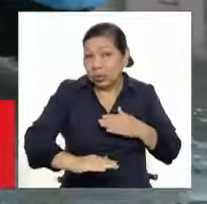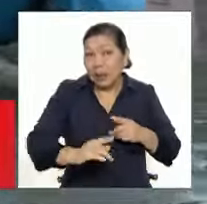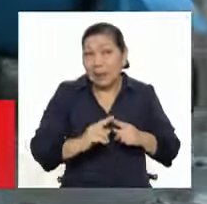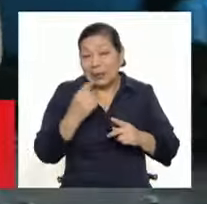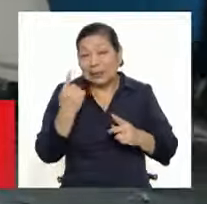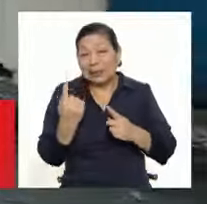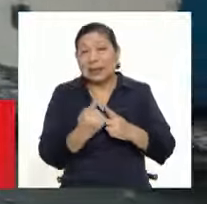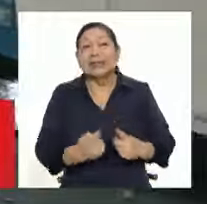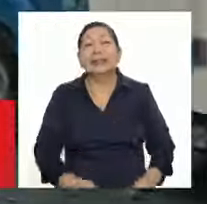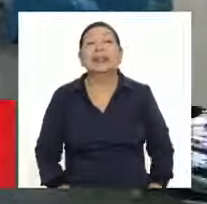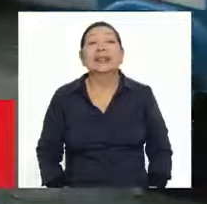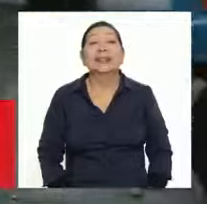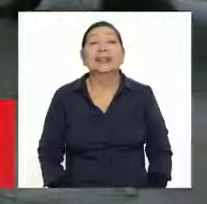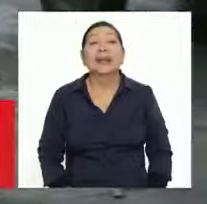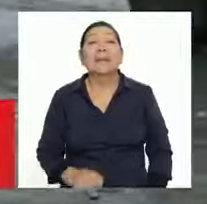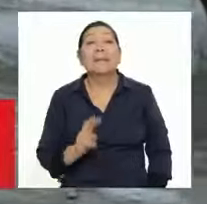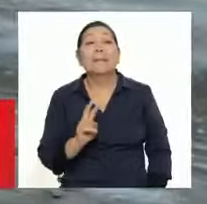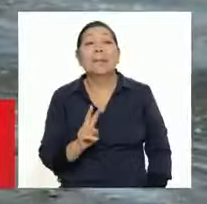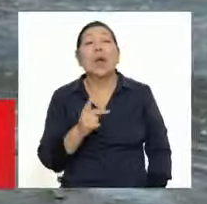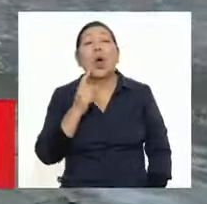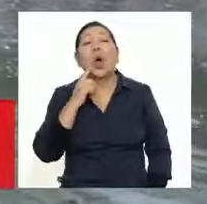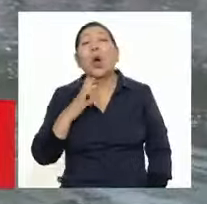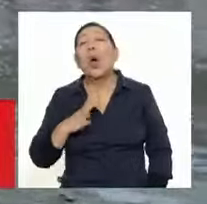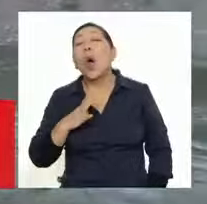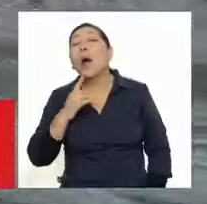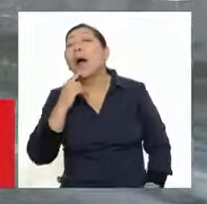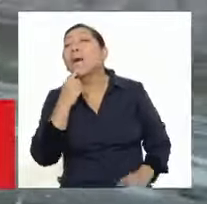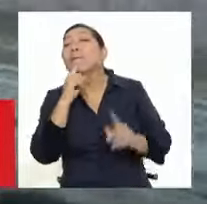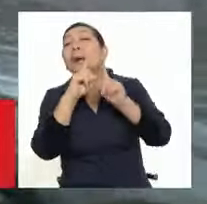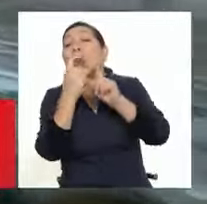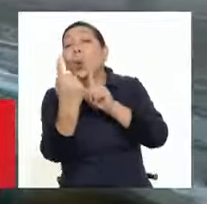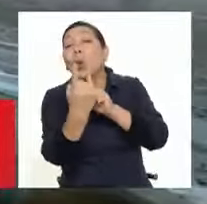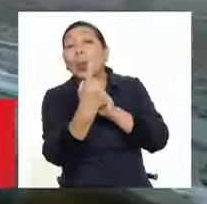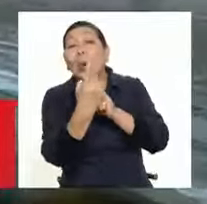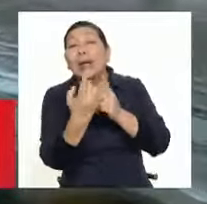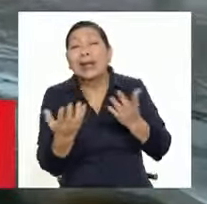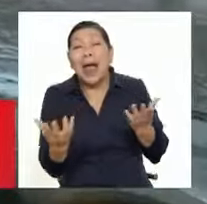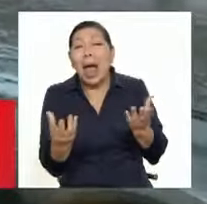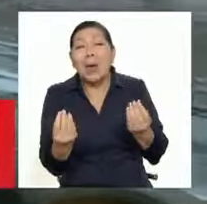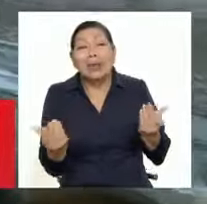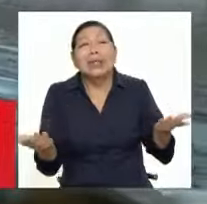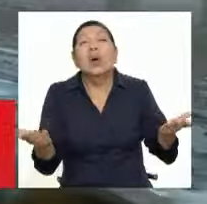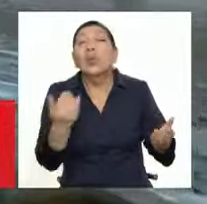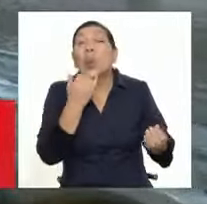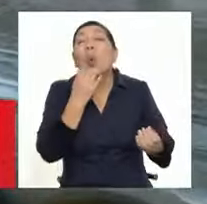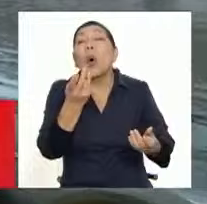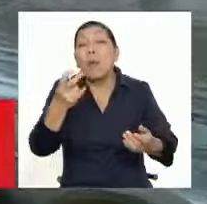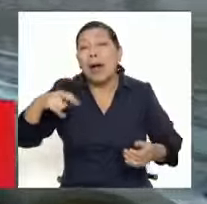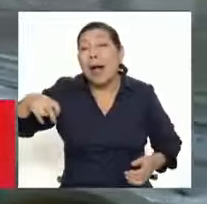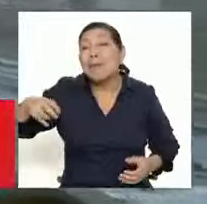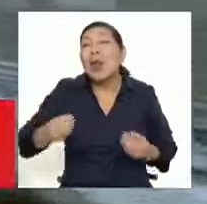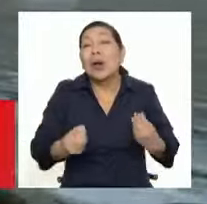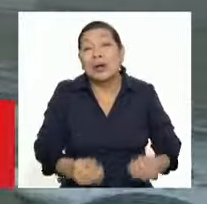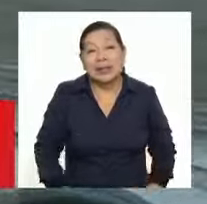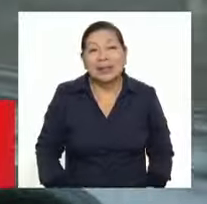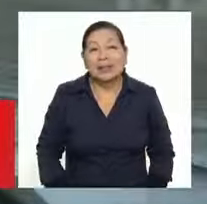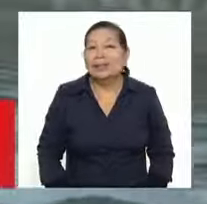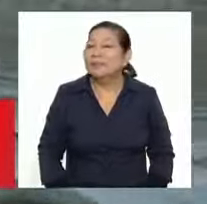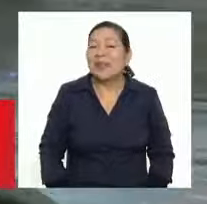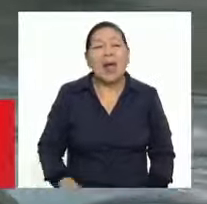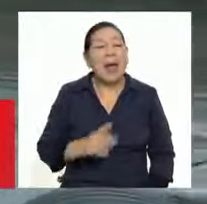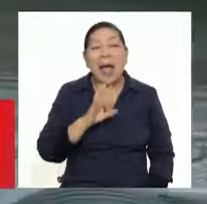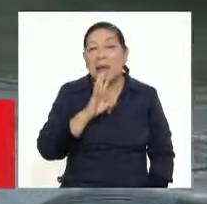Vamos a acercarnos brevemente acá con Caballero, buenos días. La pista mojada, ¿cómo tiene que pasar? Se va el